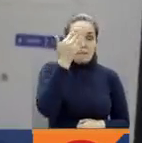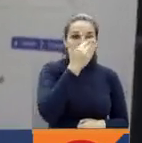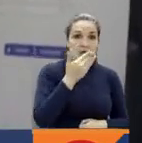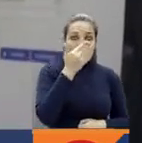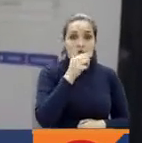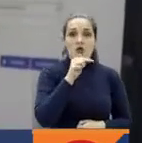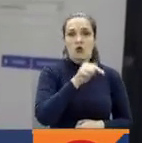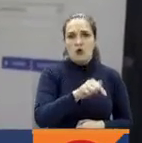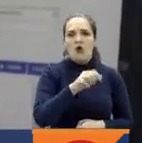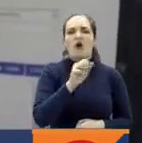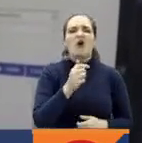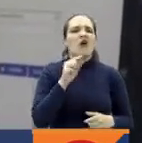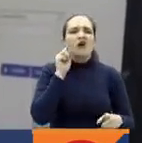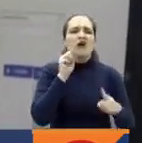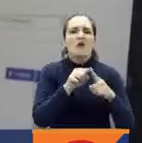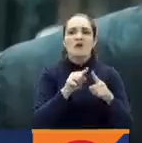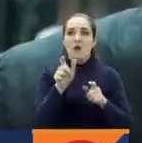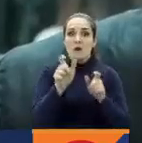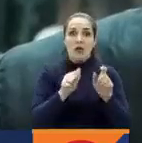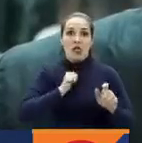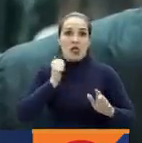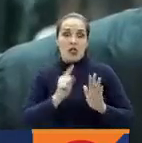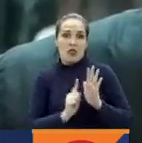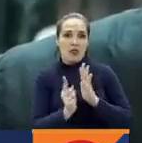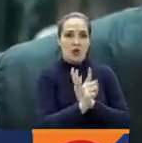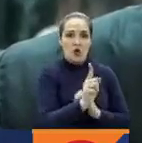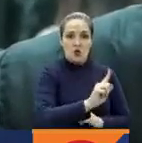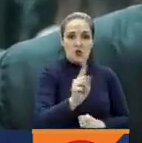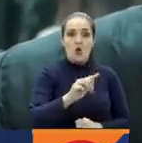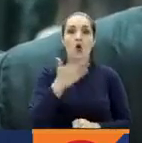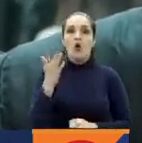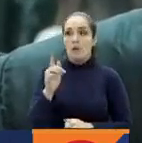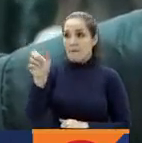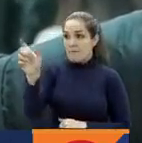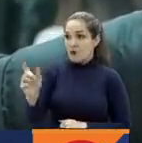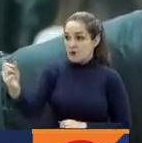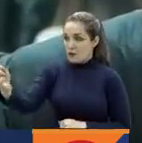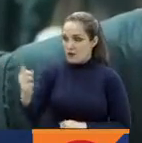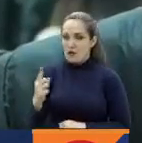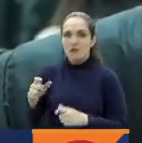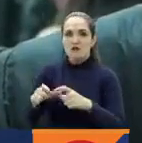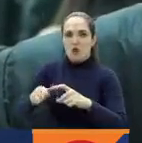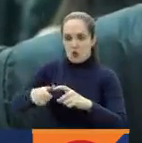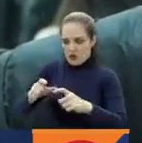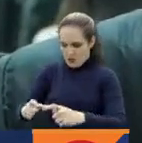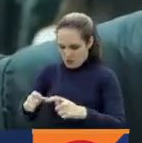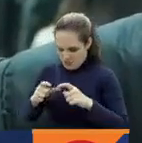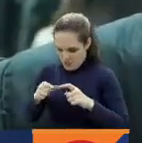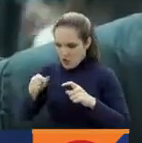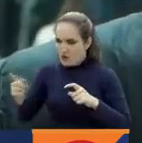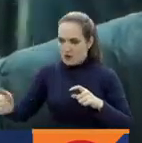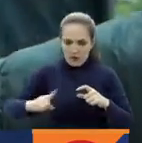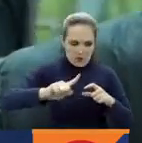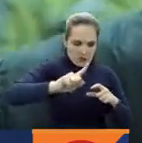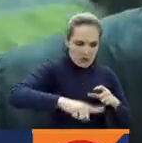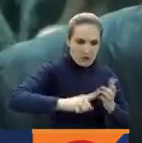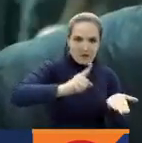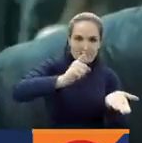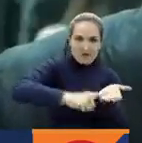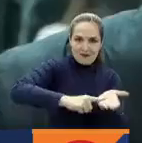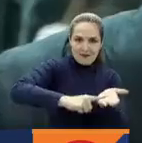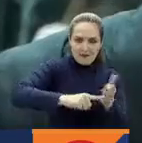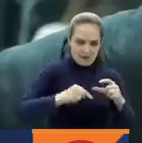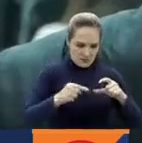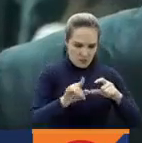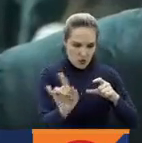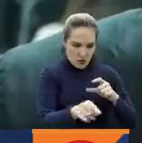medidas para garantizar que no haya colados. Se va a asignar un turno con huella digital. ¿Eso qué nos garantiza? Que